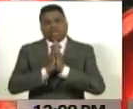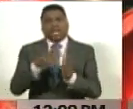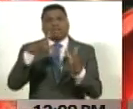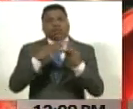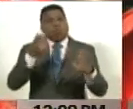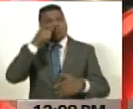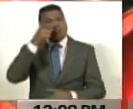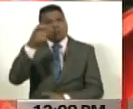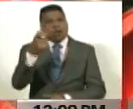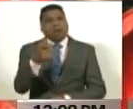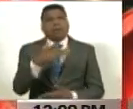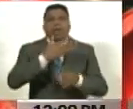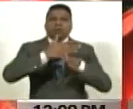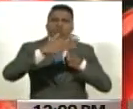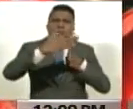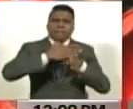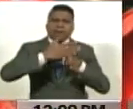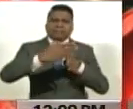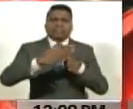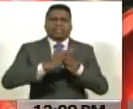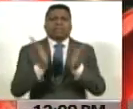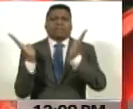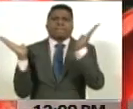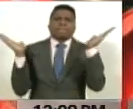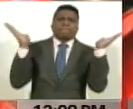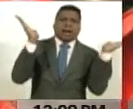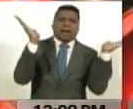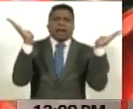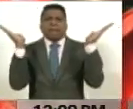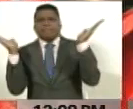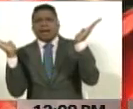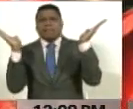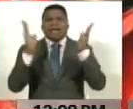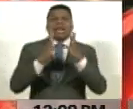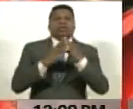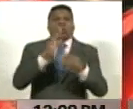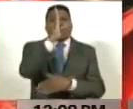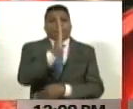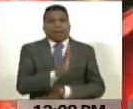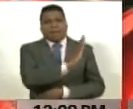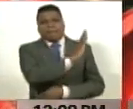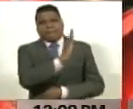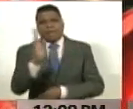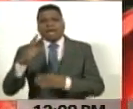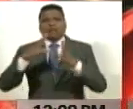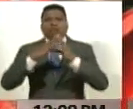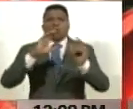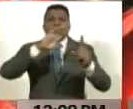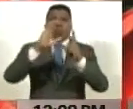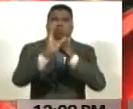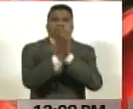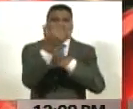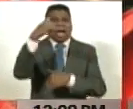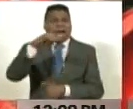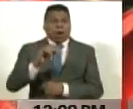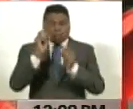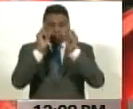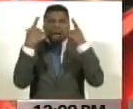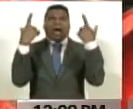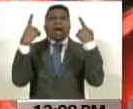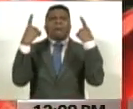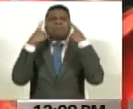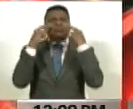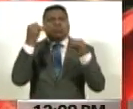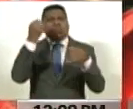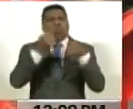disponía a compartir las procesiones, las misas, los actos culturales. Nos hemos visto sorprendidos pues durante